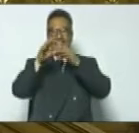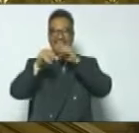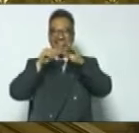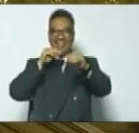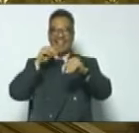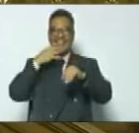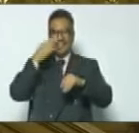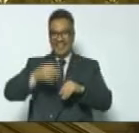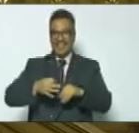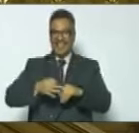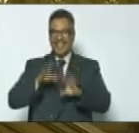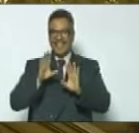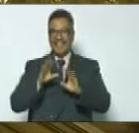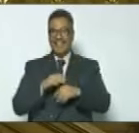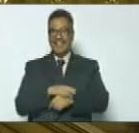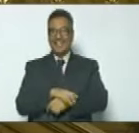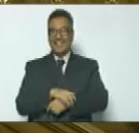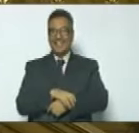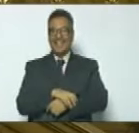¿Verdad?